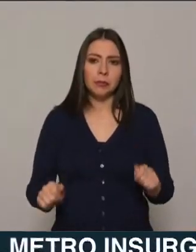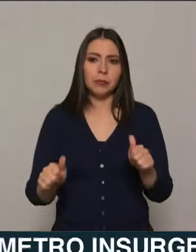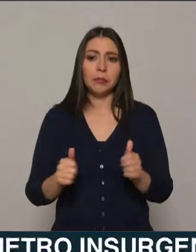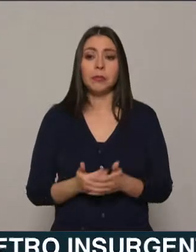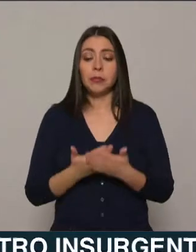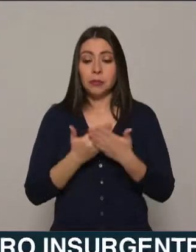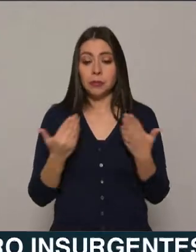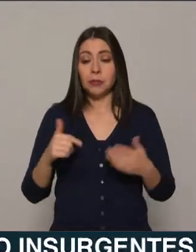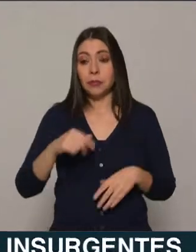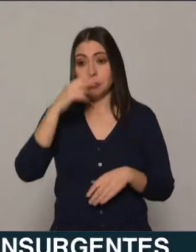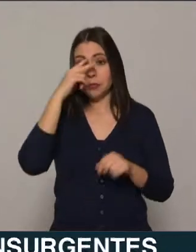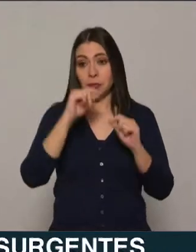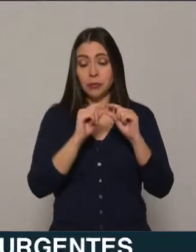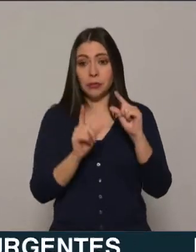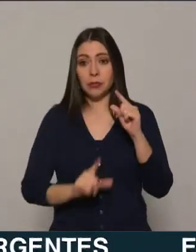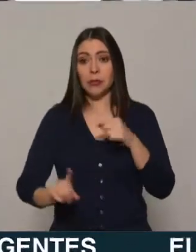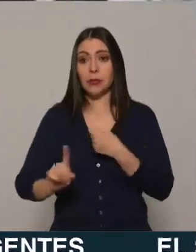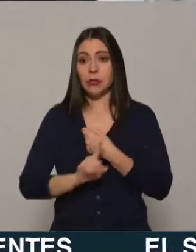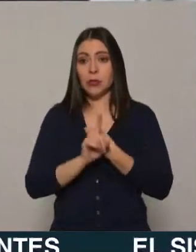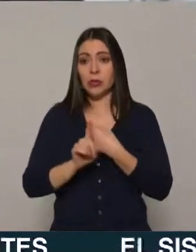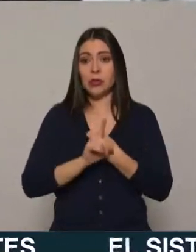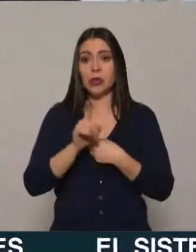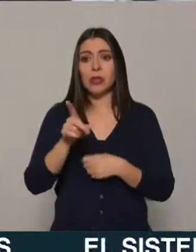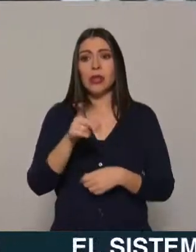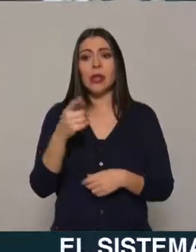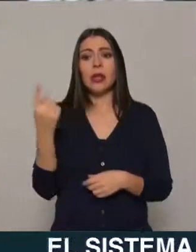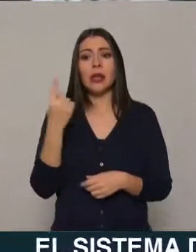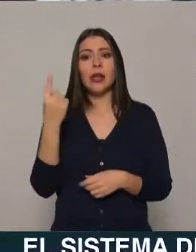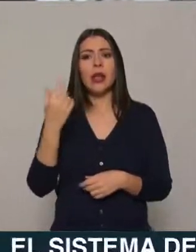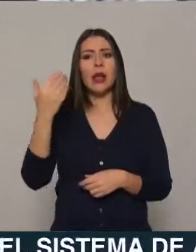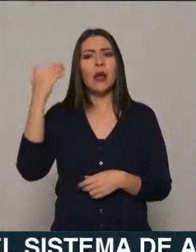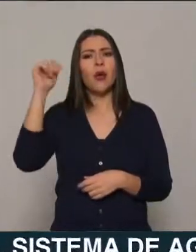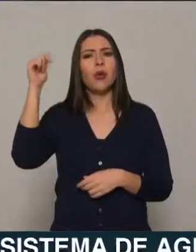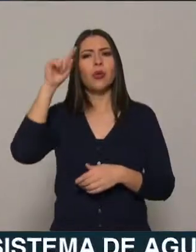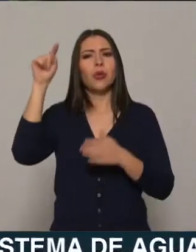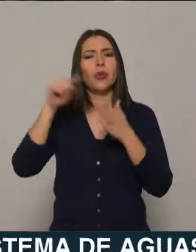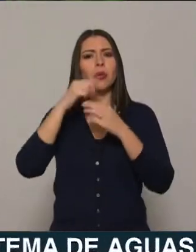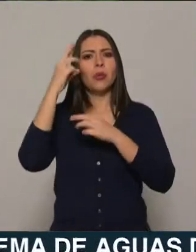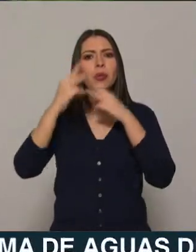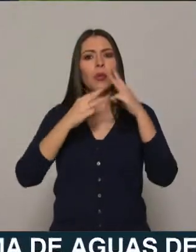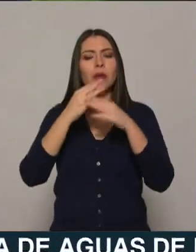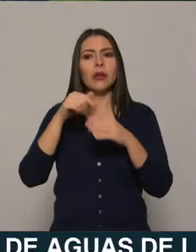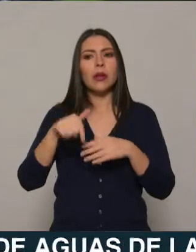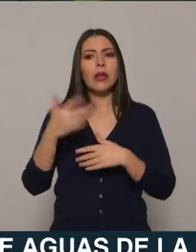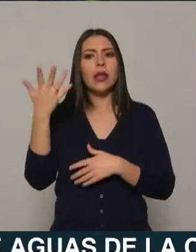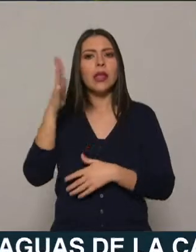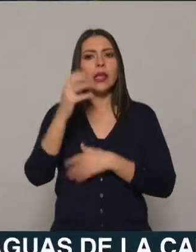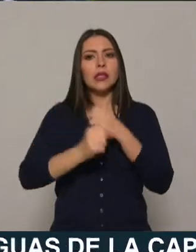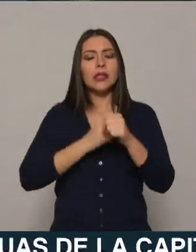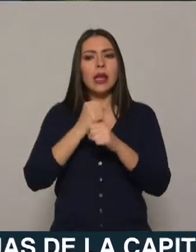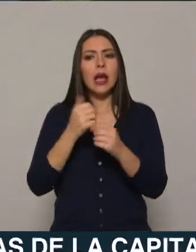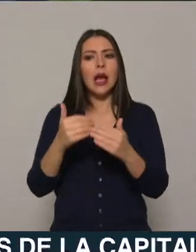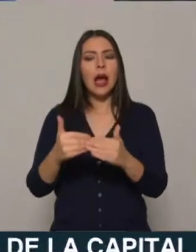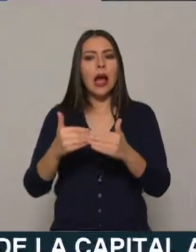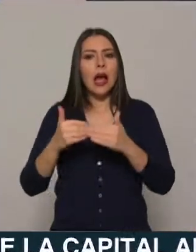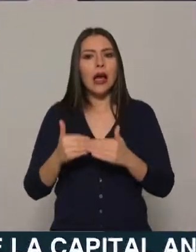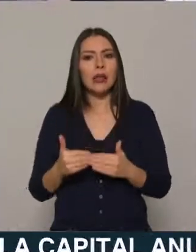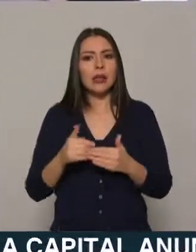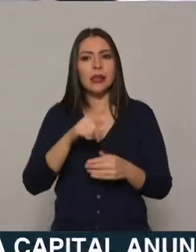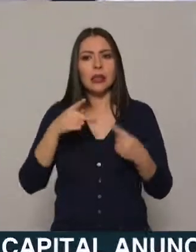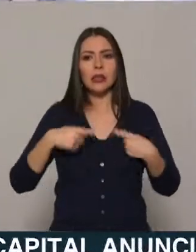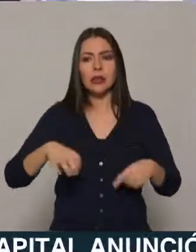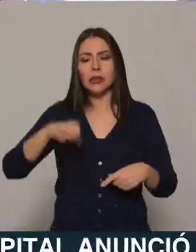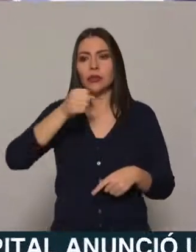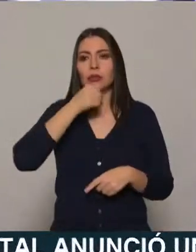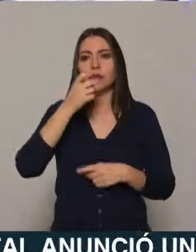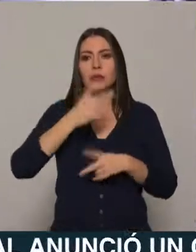problema, porque la enfermedad se está presentando 10 años antes que en el resto del mundo, en donde afecta a la población adulta mayor, mientras que en